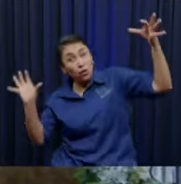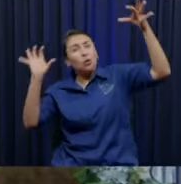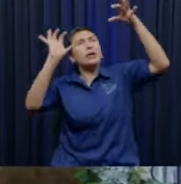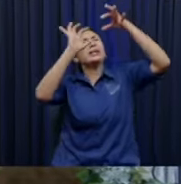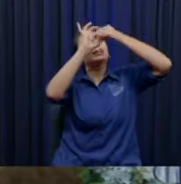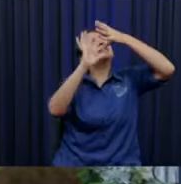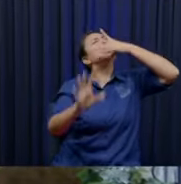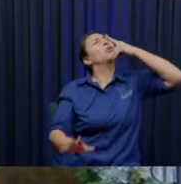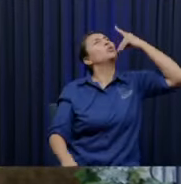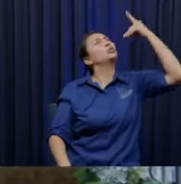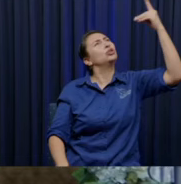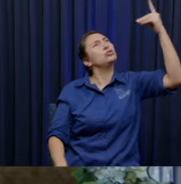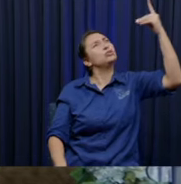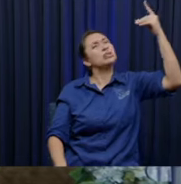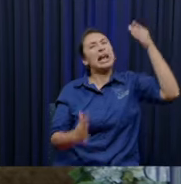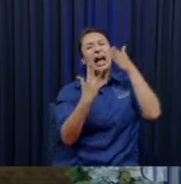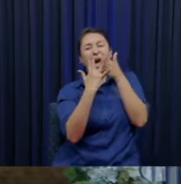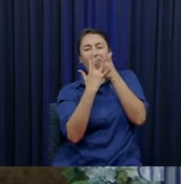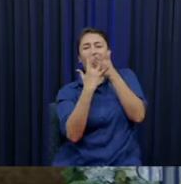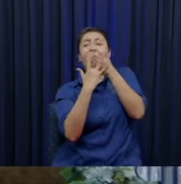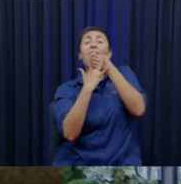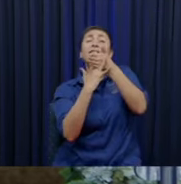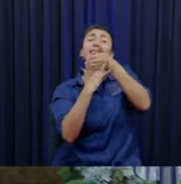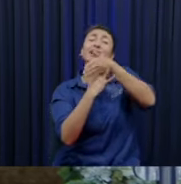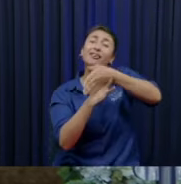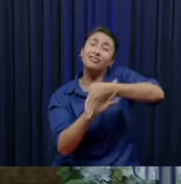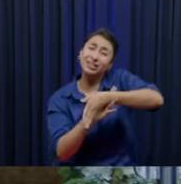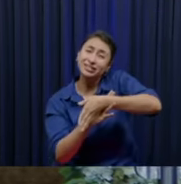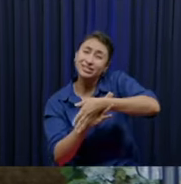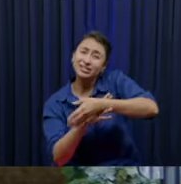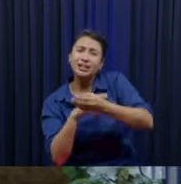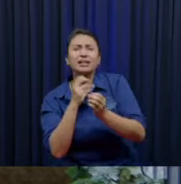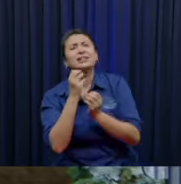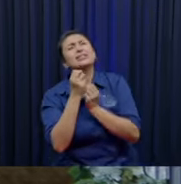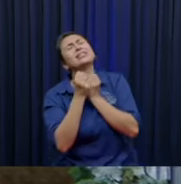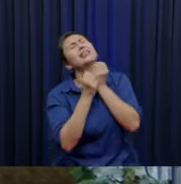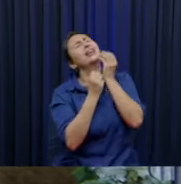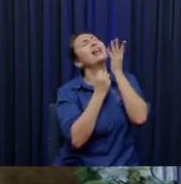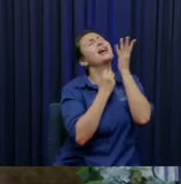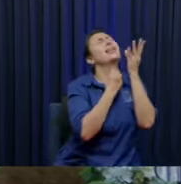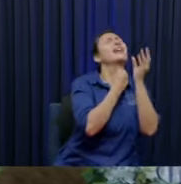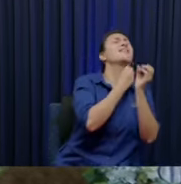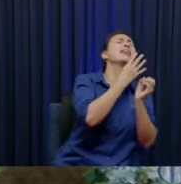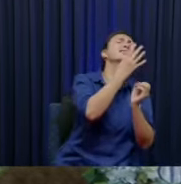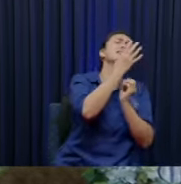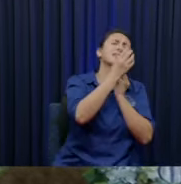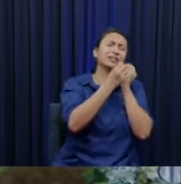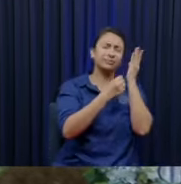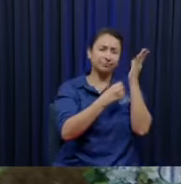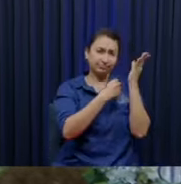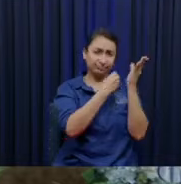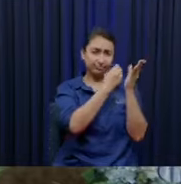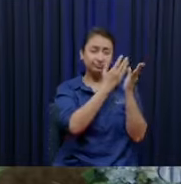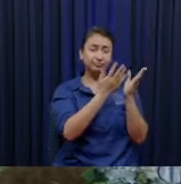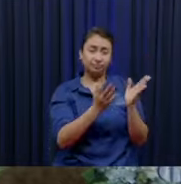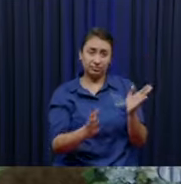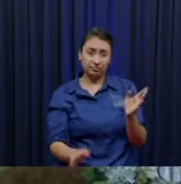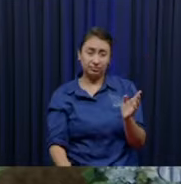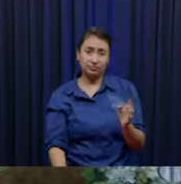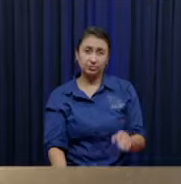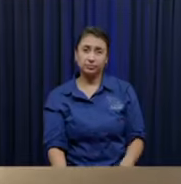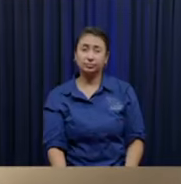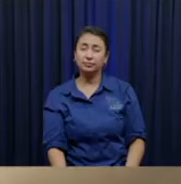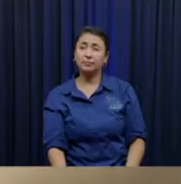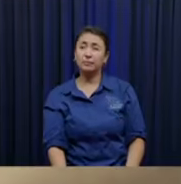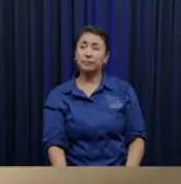Puede ser que yo esté equivocado, puesto que nadie, ninguno de nosotros tiene toda la verdad. Yo solo estoy expresando algo, ¿verdad? Y lo otro